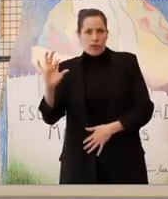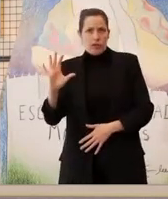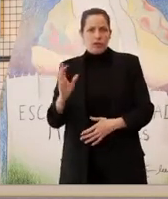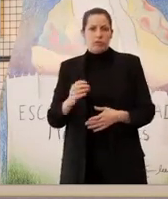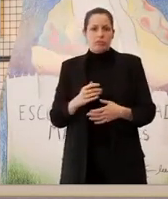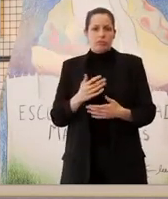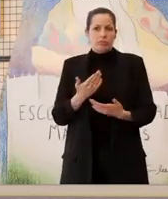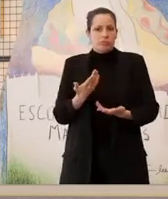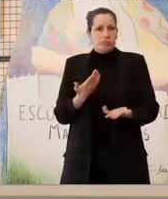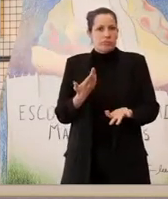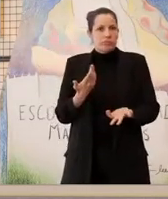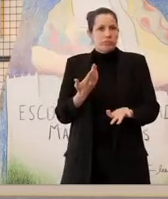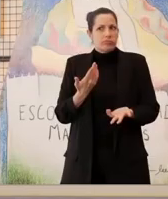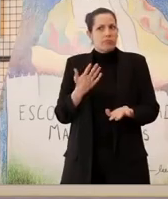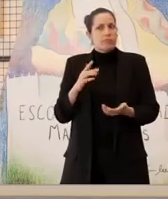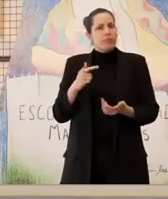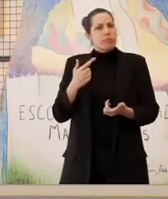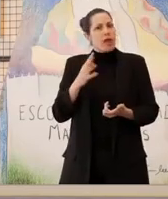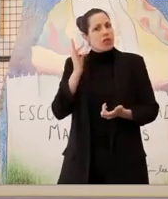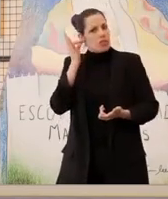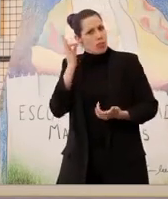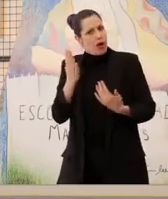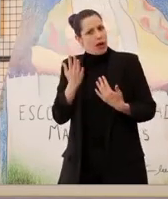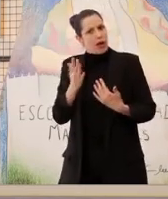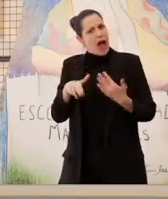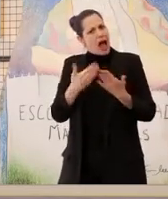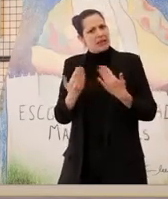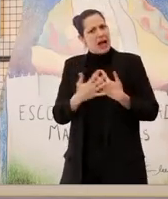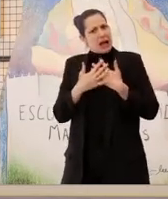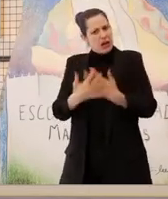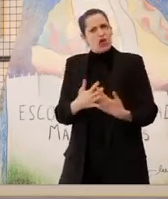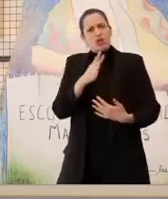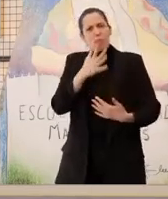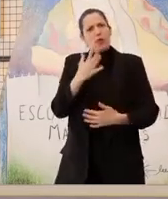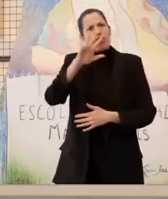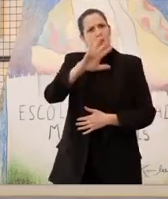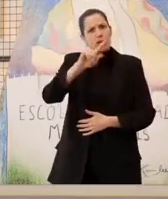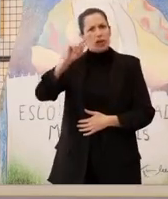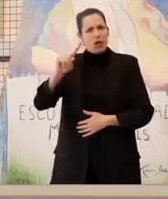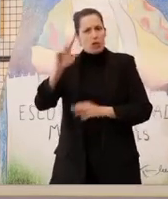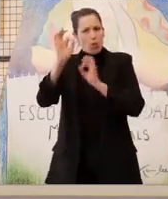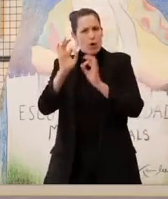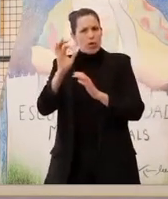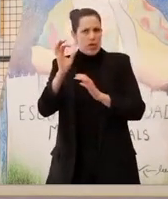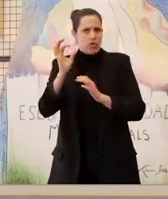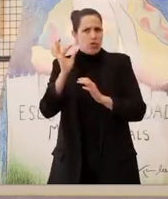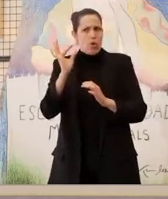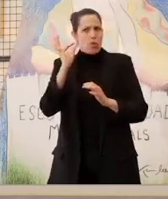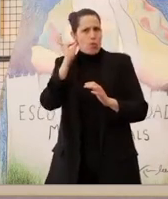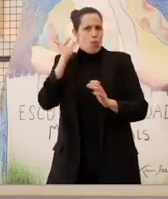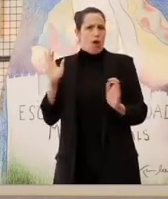generosidad porque somos el 51% y creo que el 51% del poder debería de ser nuestro Pero bueno